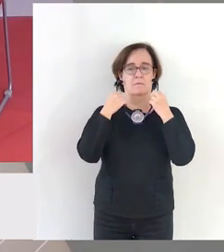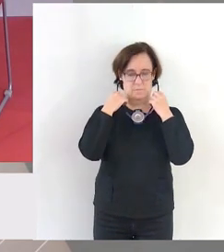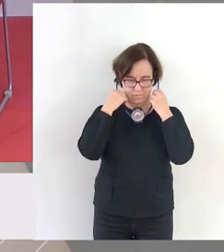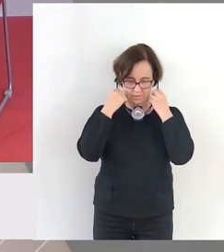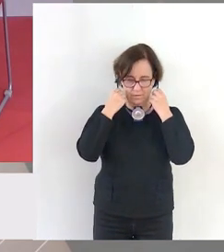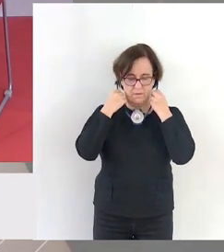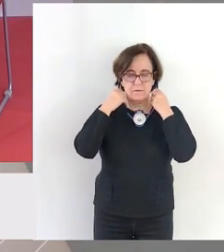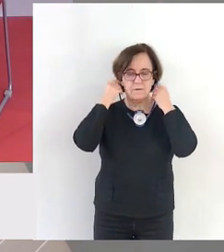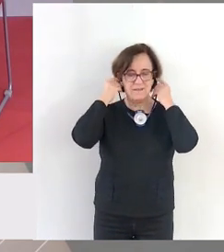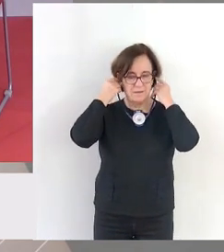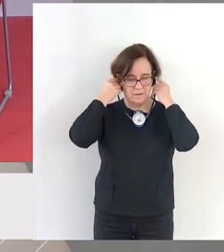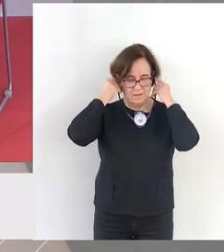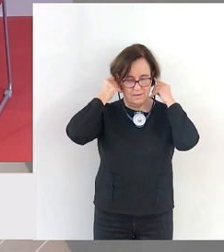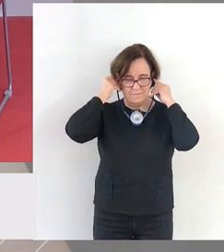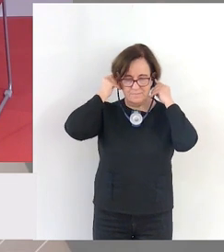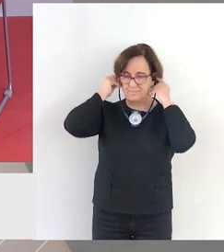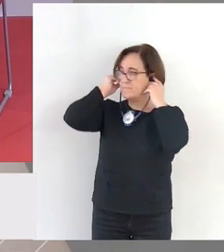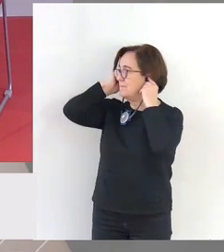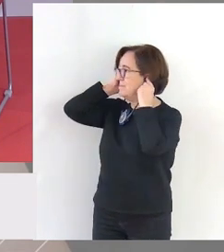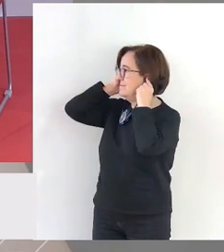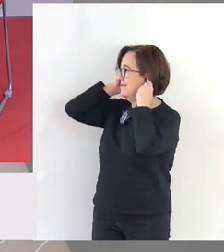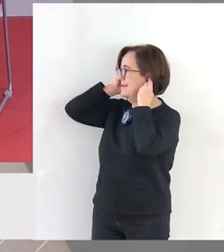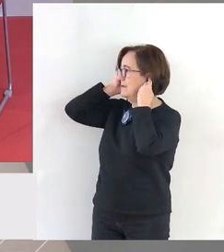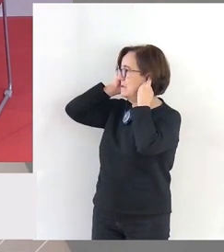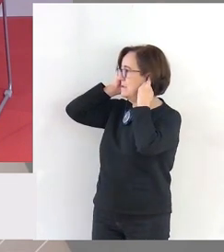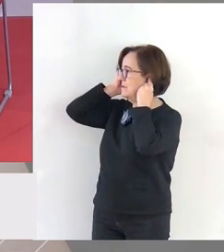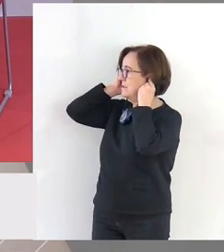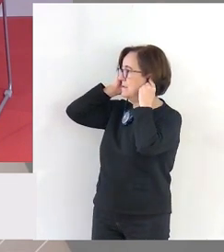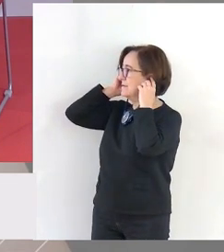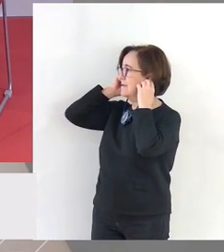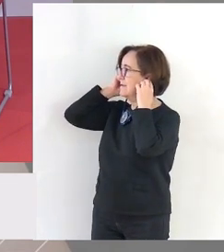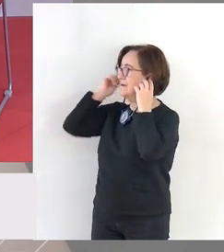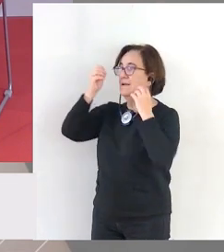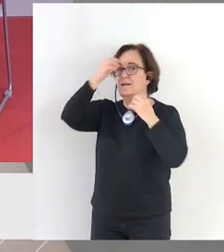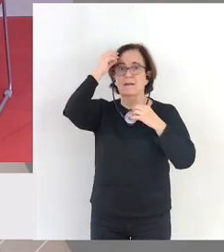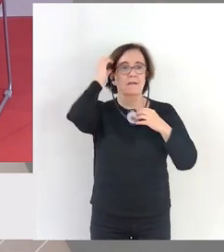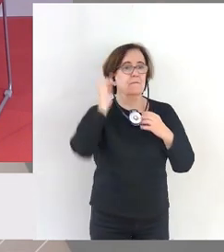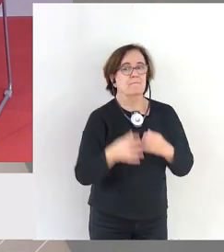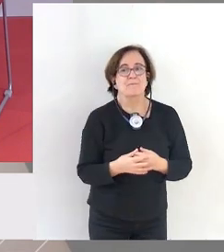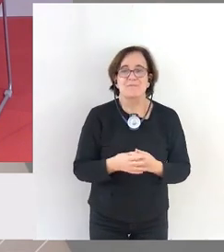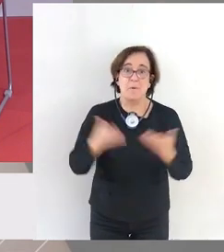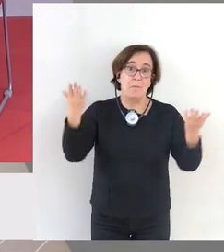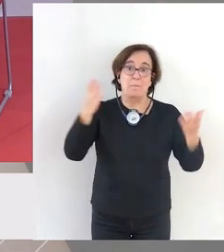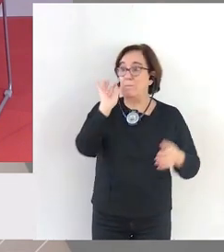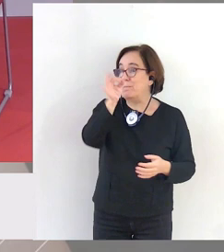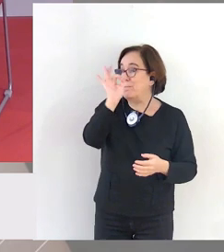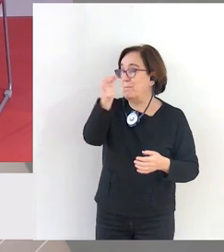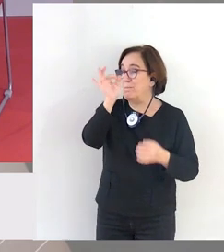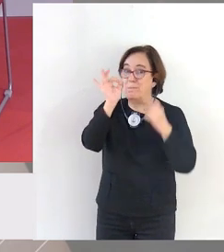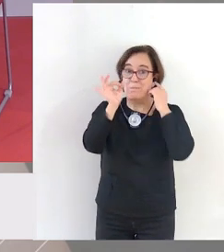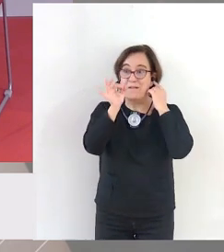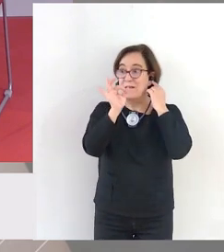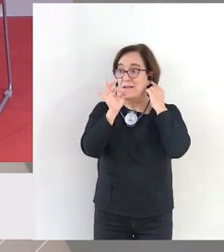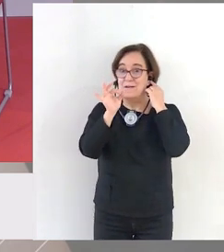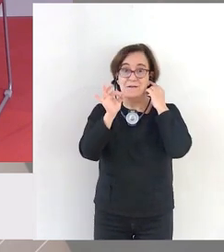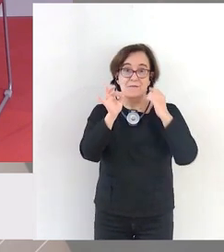relacionadas Añadir algo más O ya Bueno la verdad es que es un